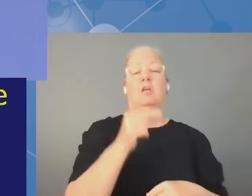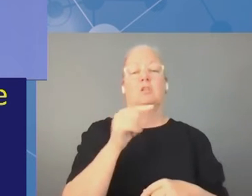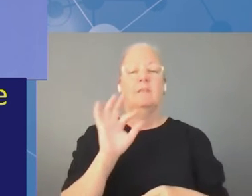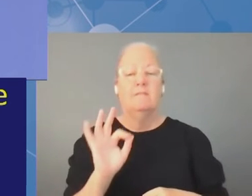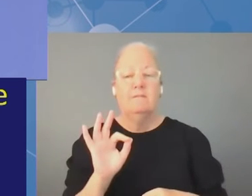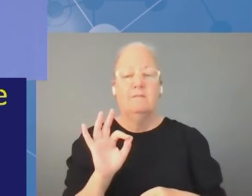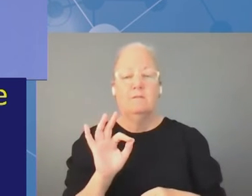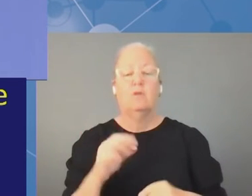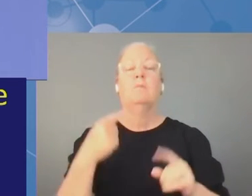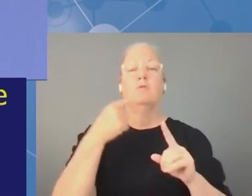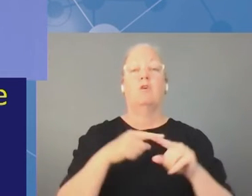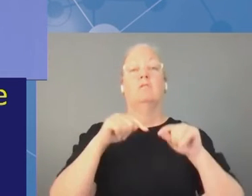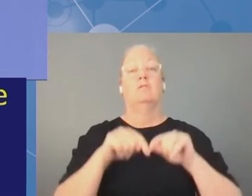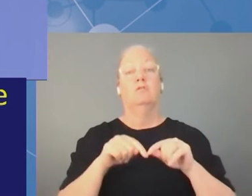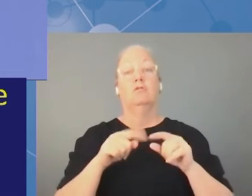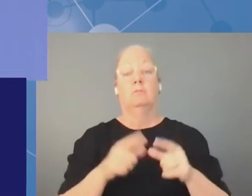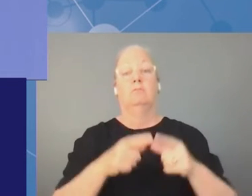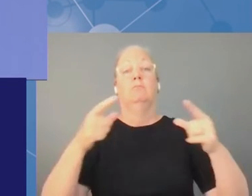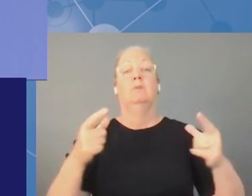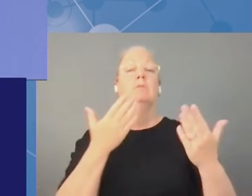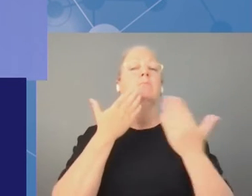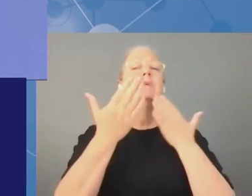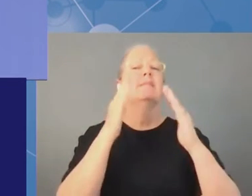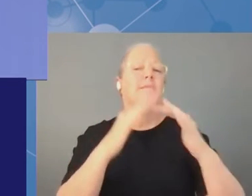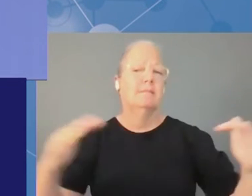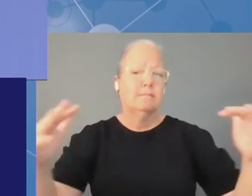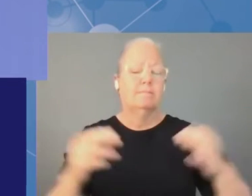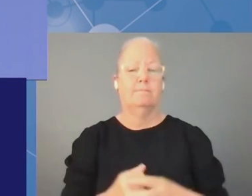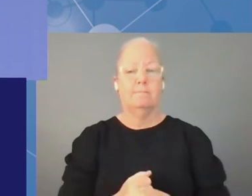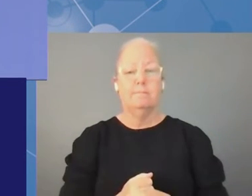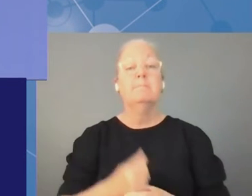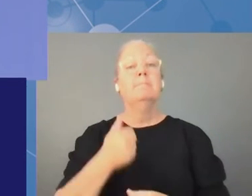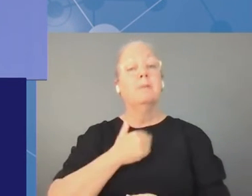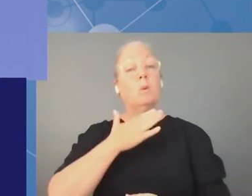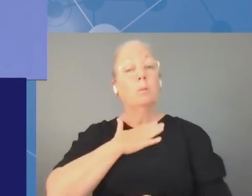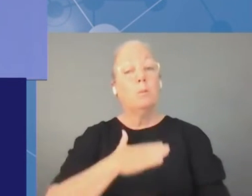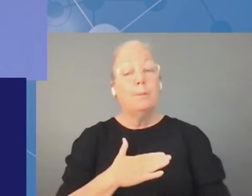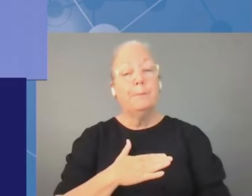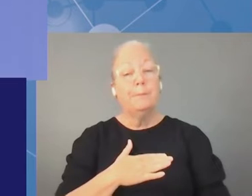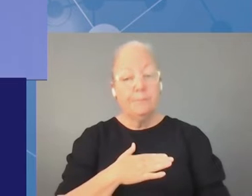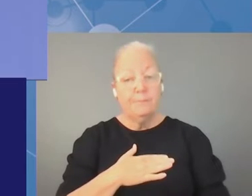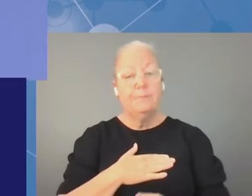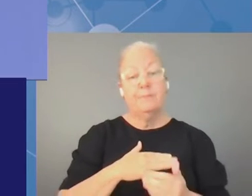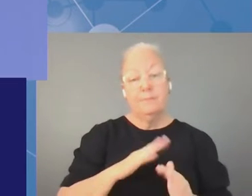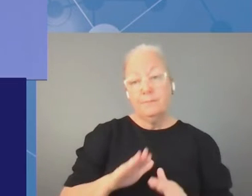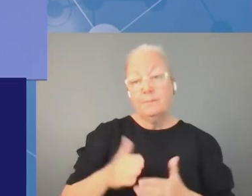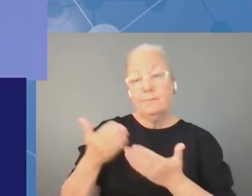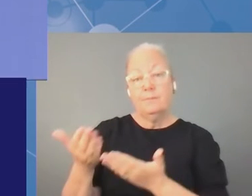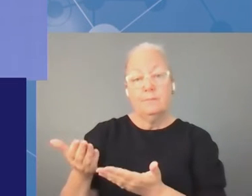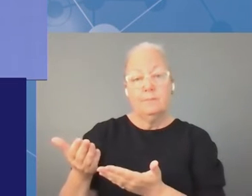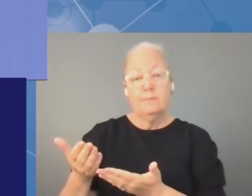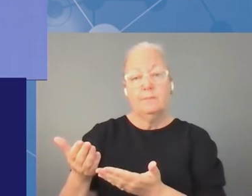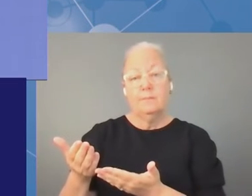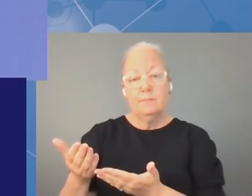Internet sean de confianza y cómo evitar ataques de hackers? Sí, son temas muy importantes